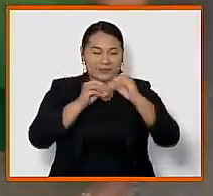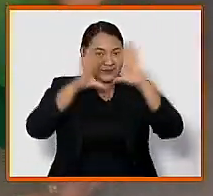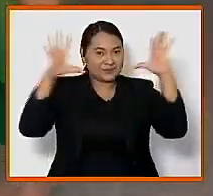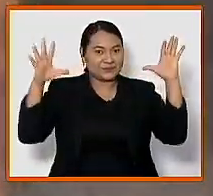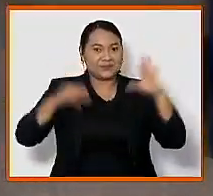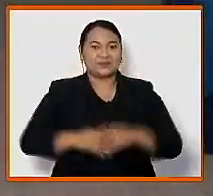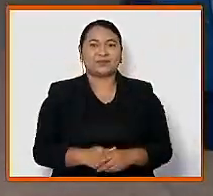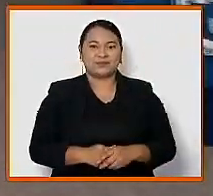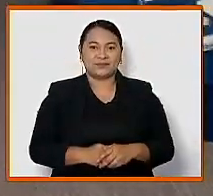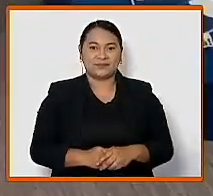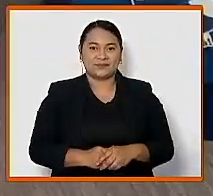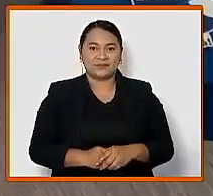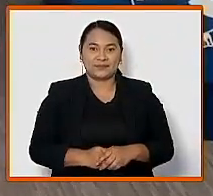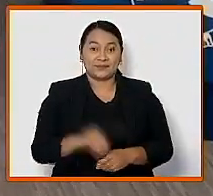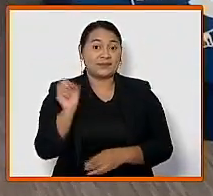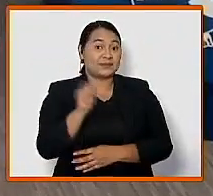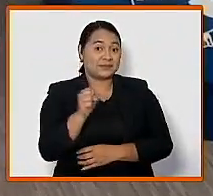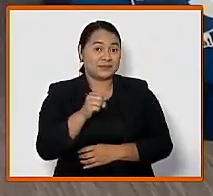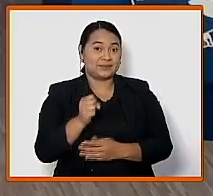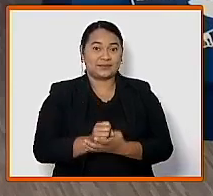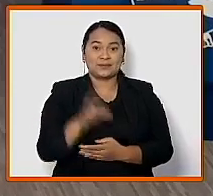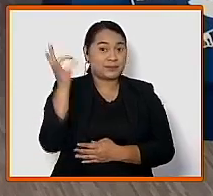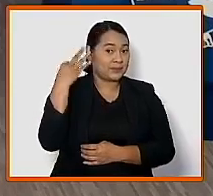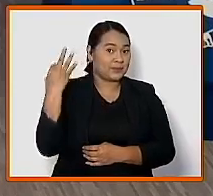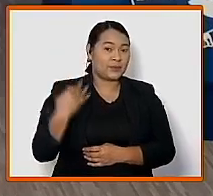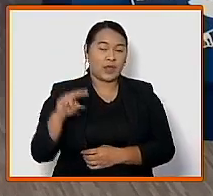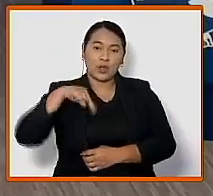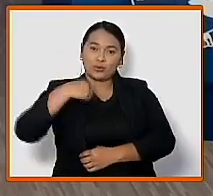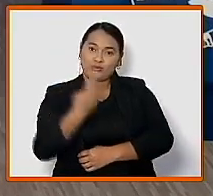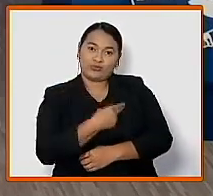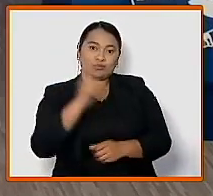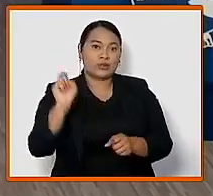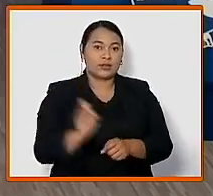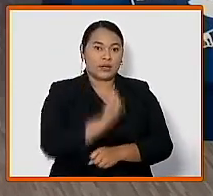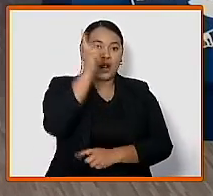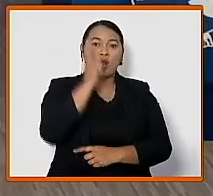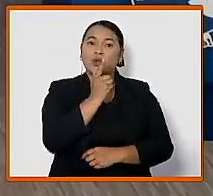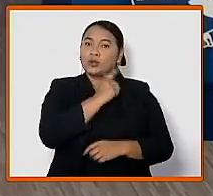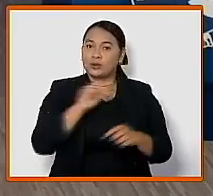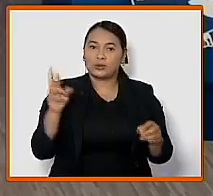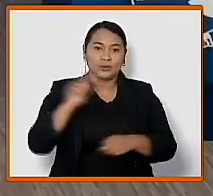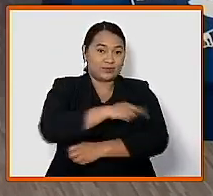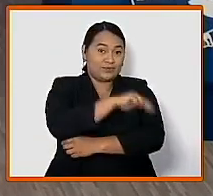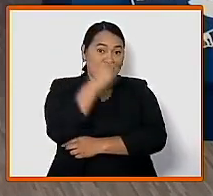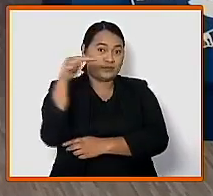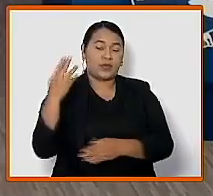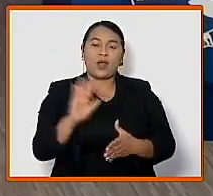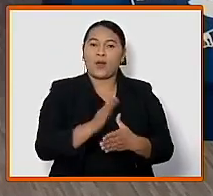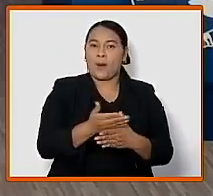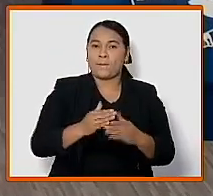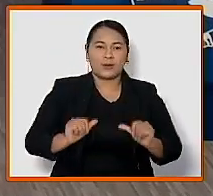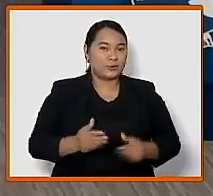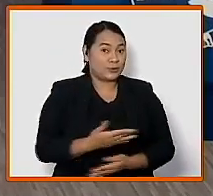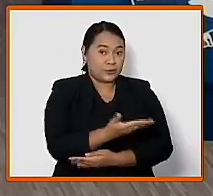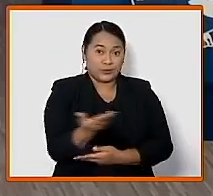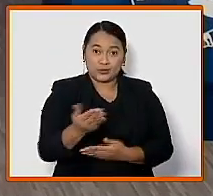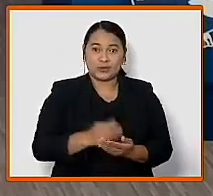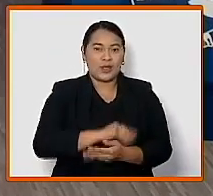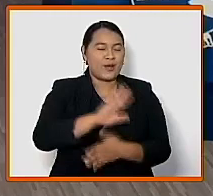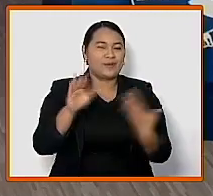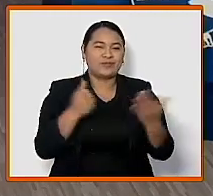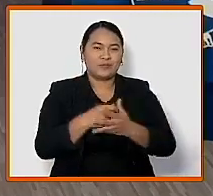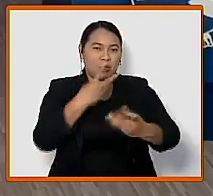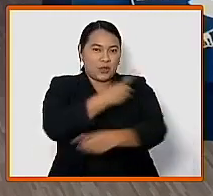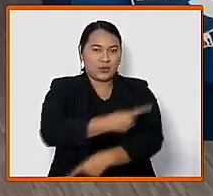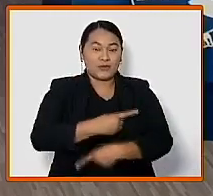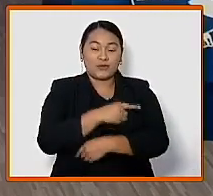mañana. Así es, Francini, y es que nosotras nos ganamos la Loto en esta Navidad compartiendo con ustedes toda la diversión